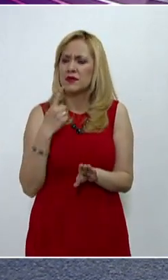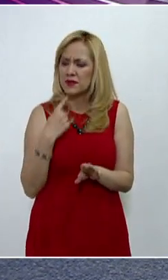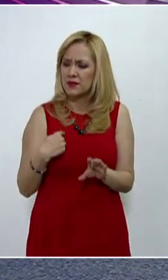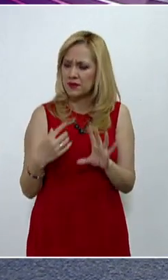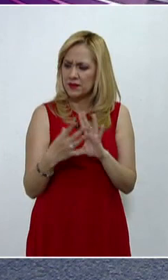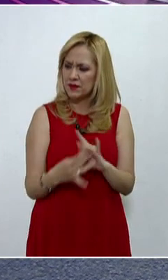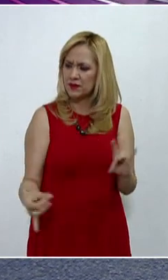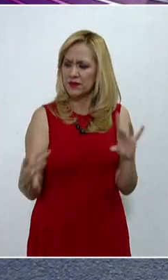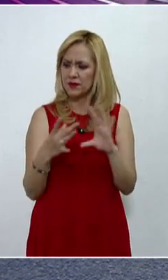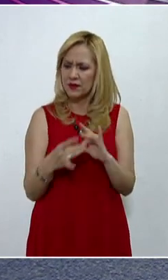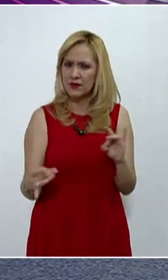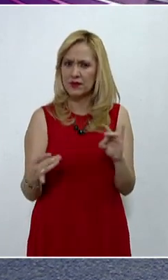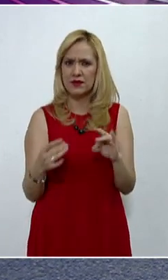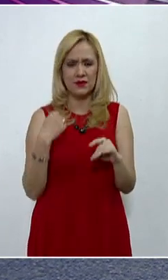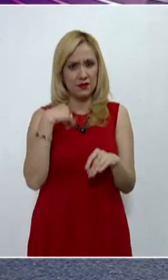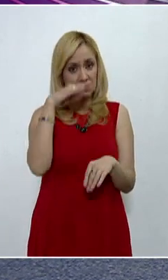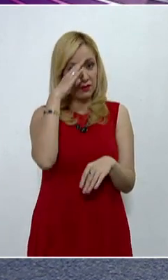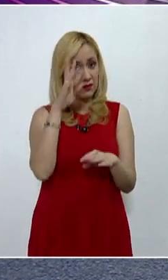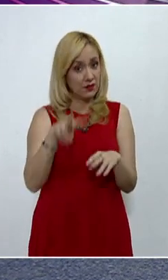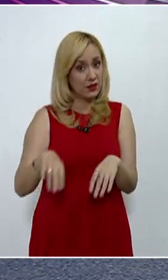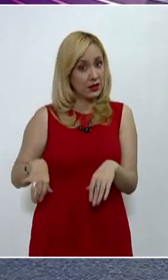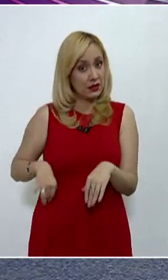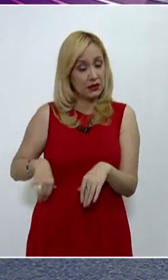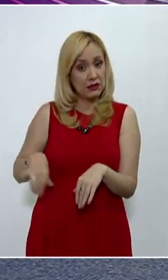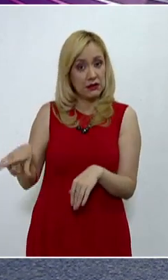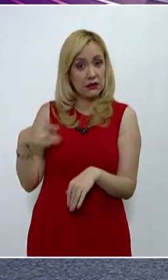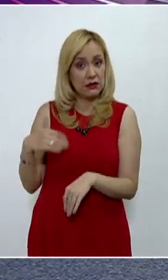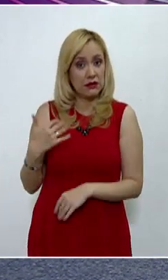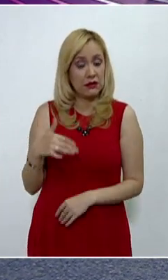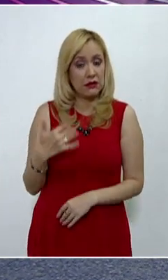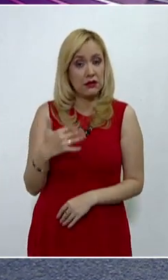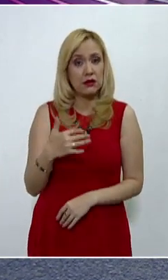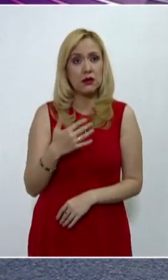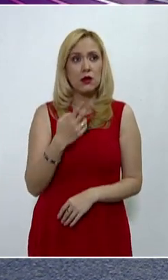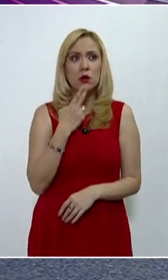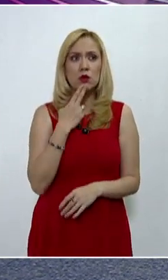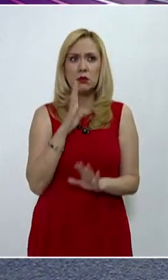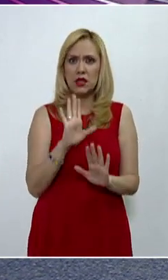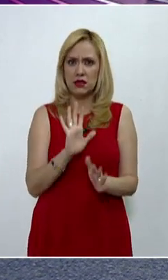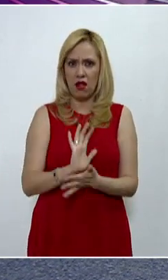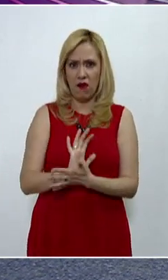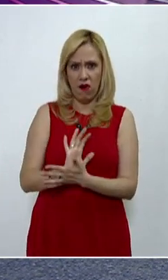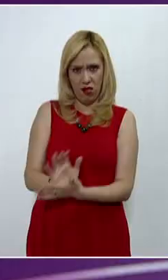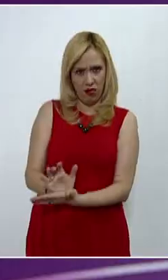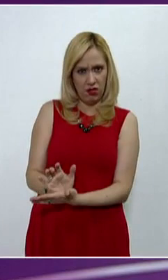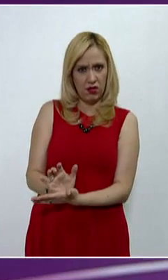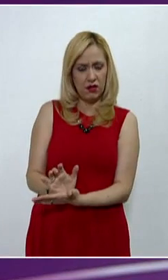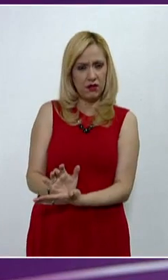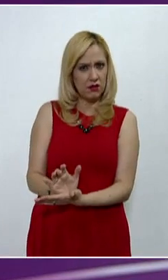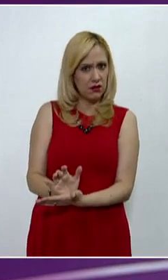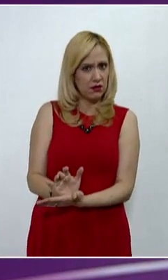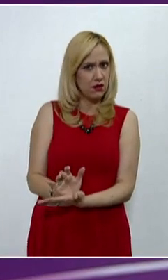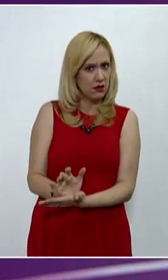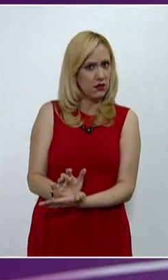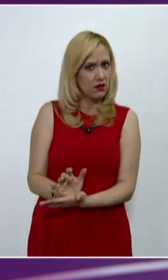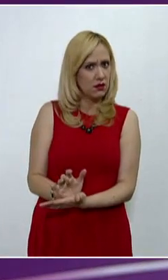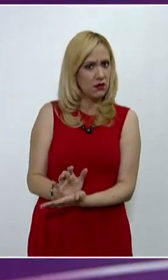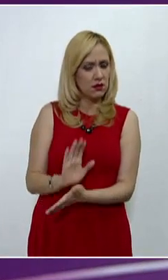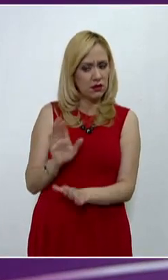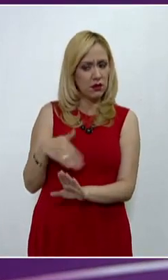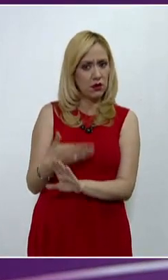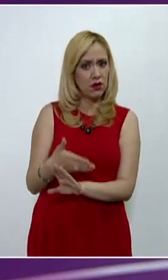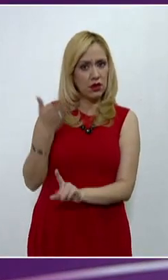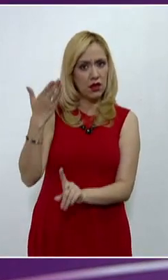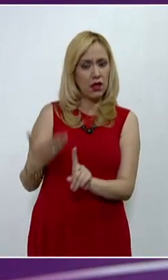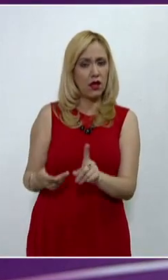nos da Ernesto? Creo que son muy interesantes. Parecería que hay también un uso discriminatorio o atentatorio en